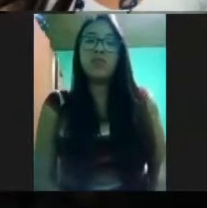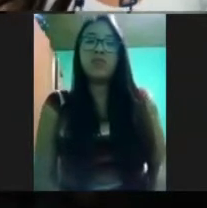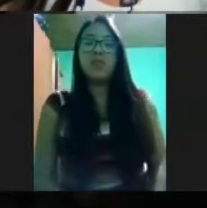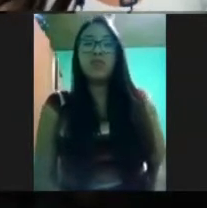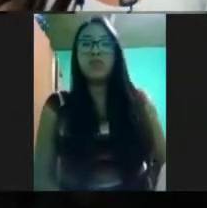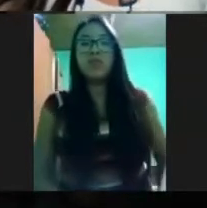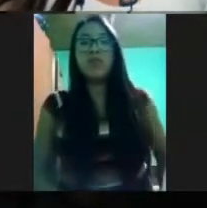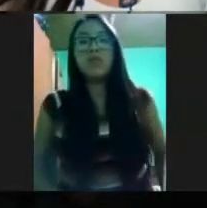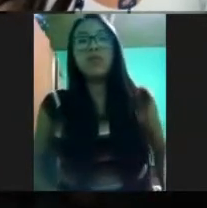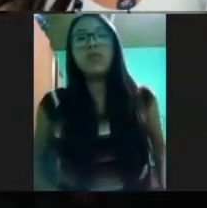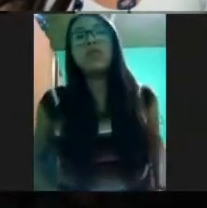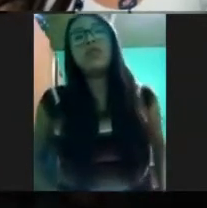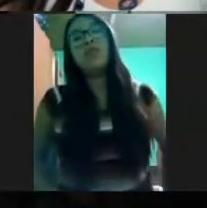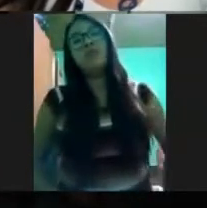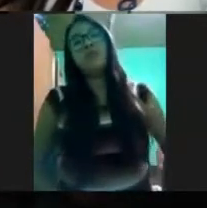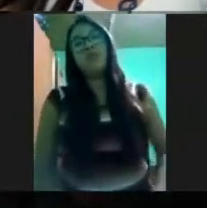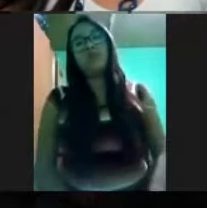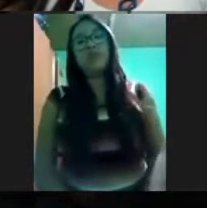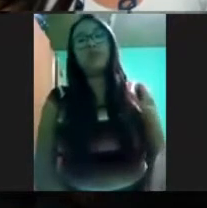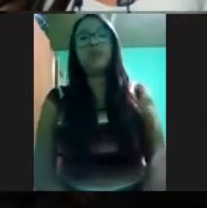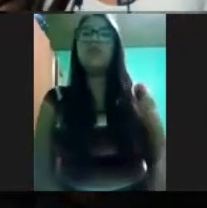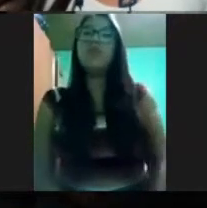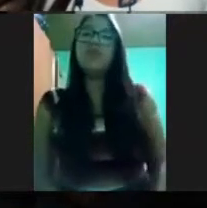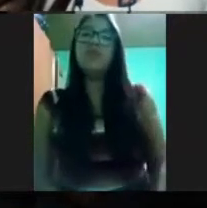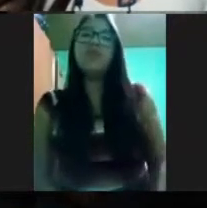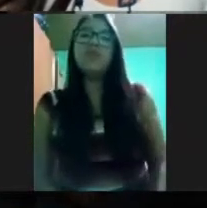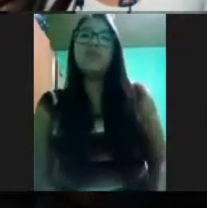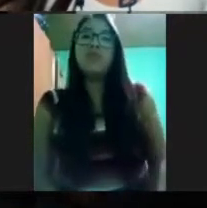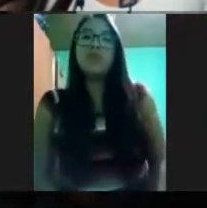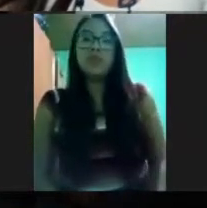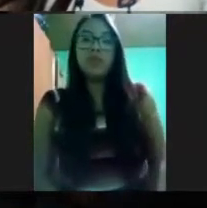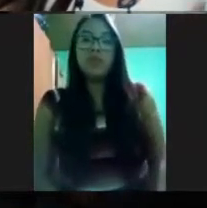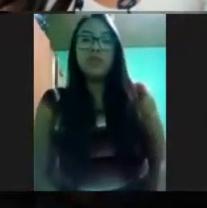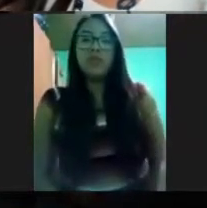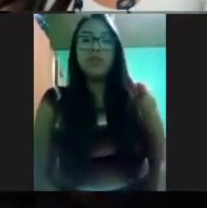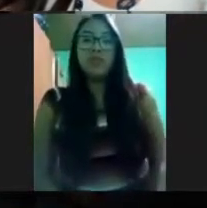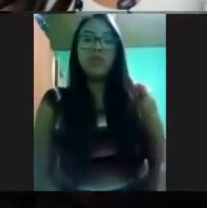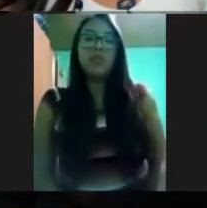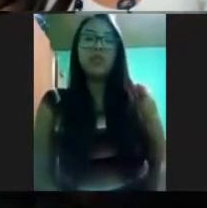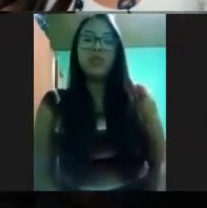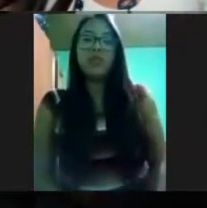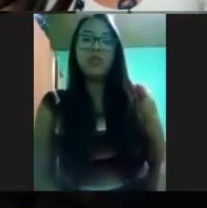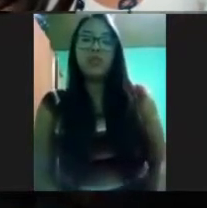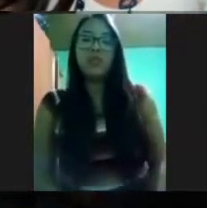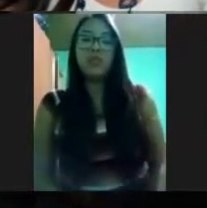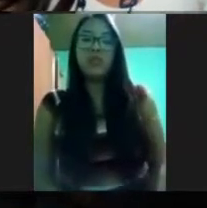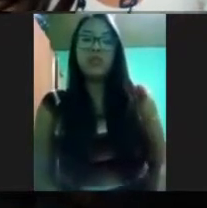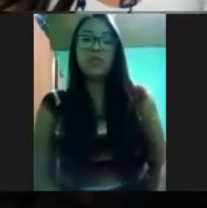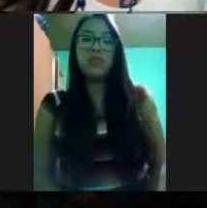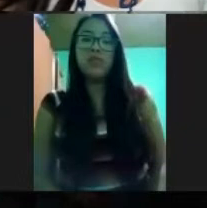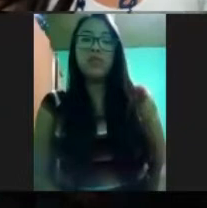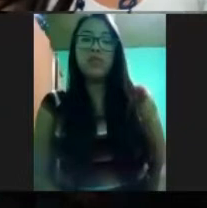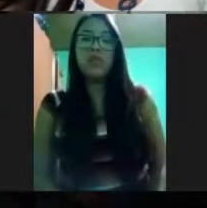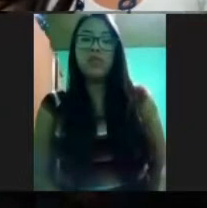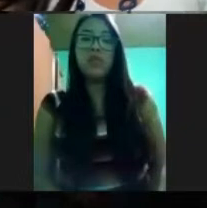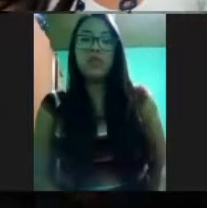salud, porque como habíamos mencionado anteriormente, las comunidades más alejadas les cuesta mucho